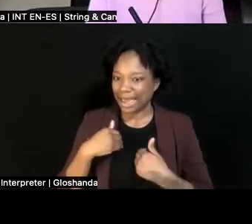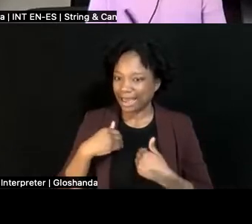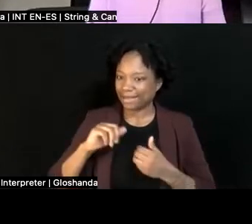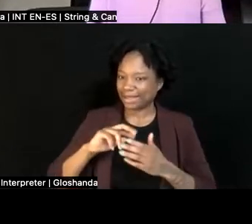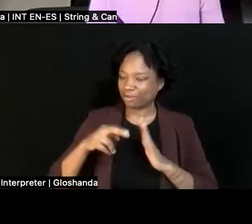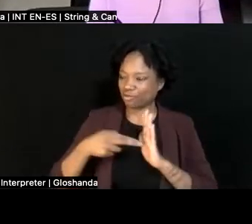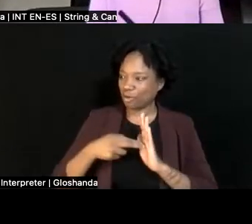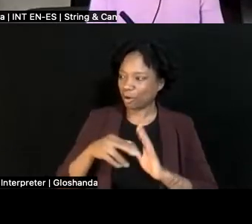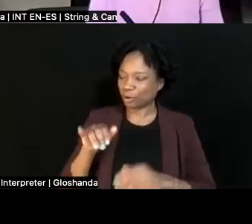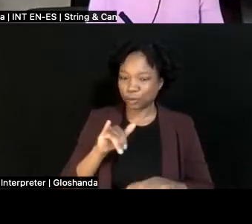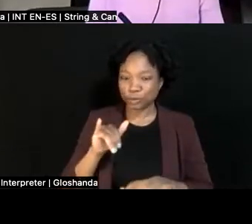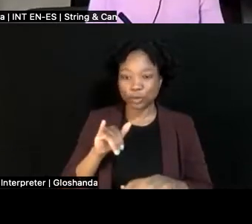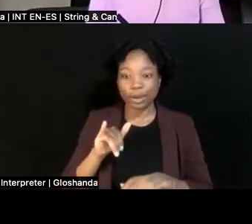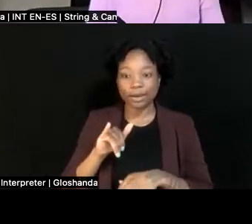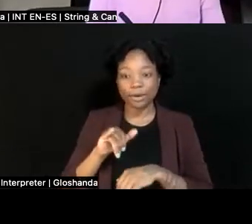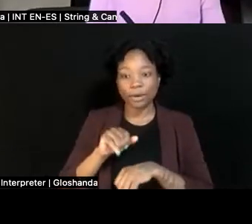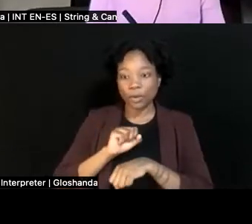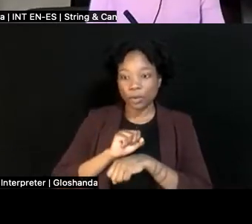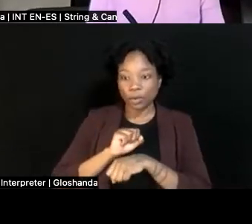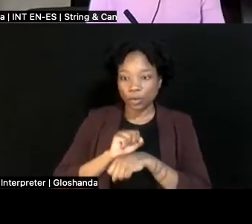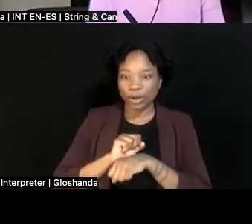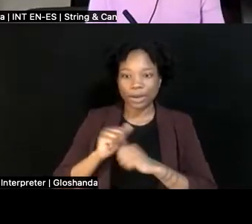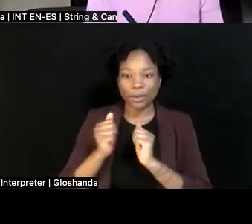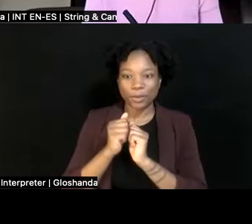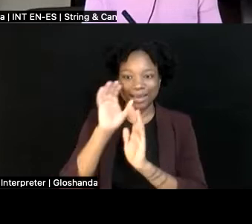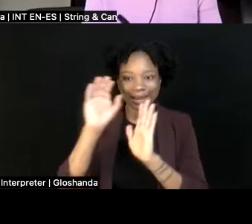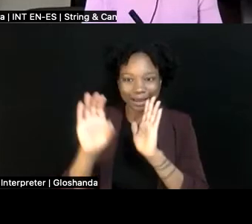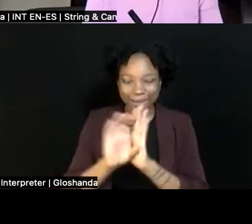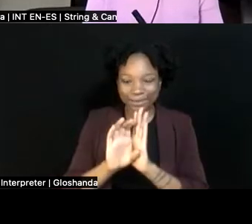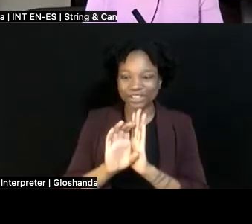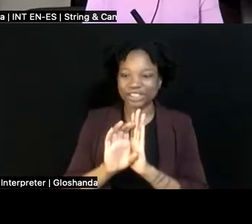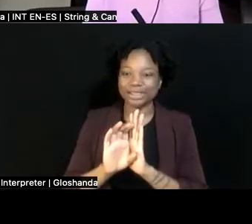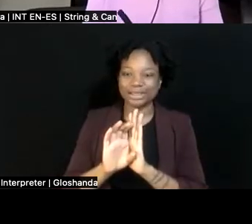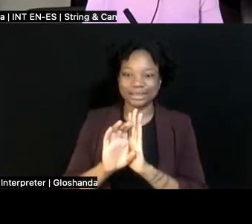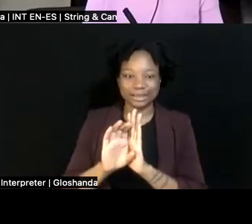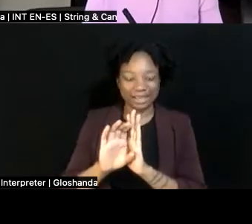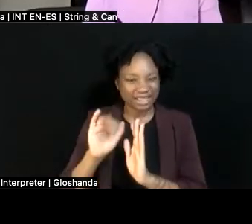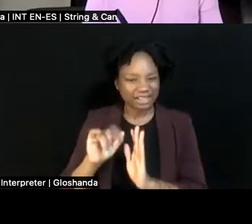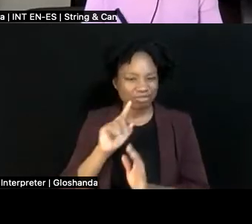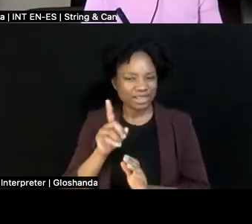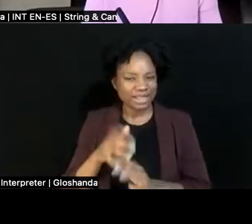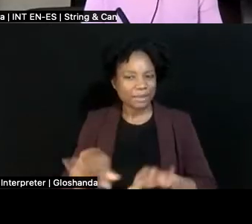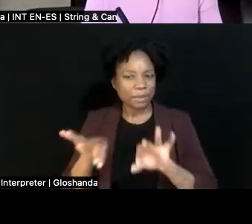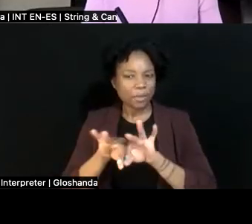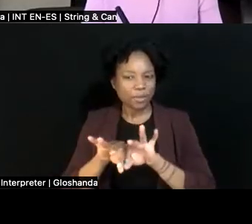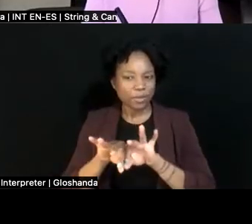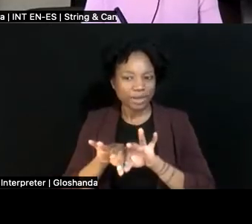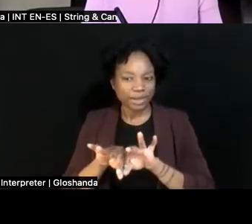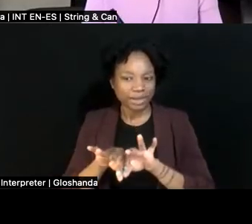né, de trabalhar com a imagem, com a figura, é muito importante, né,